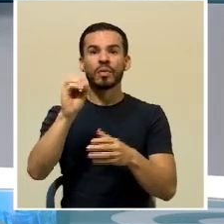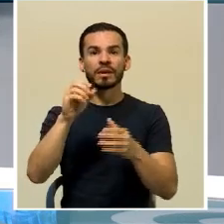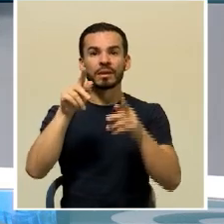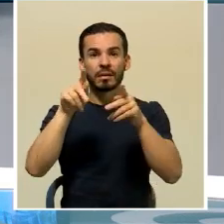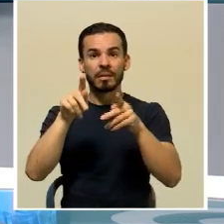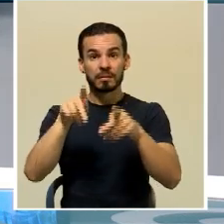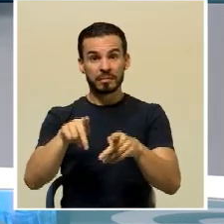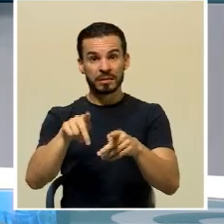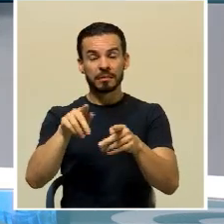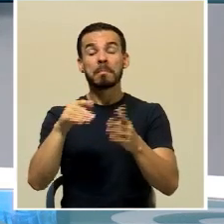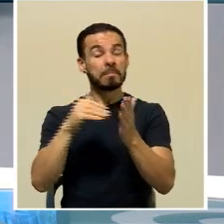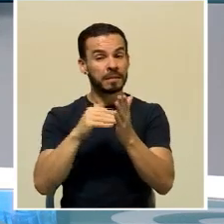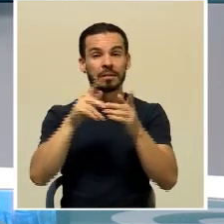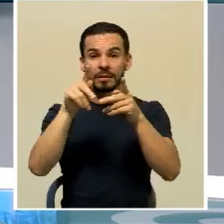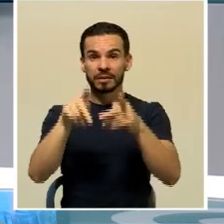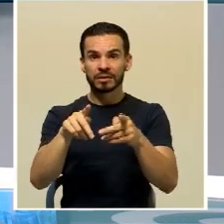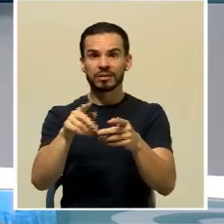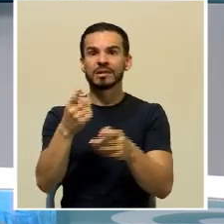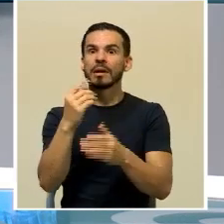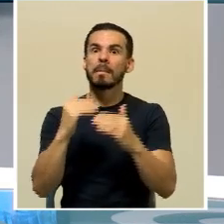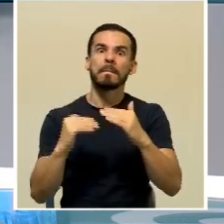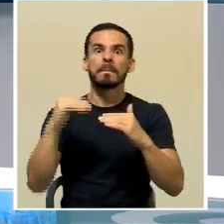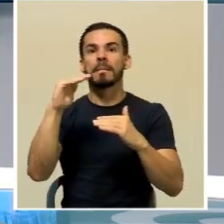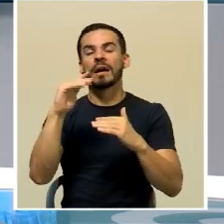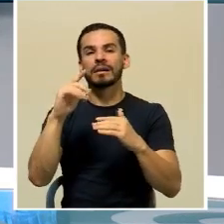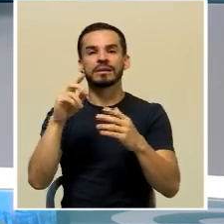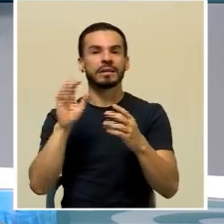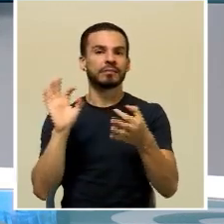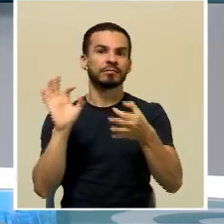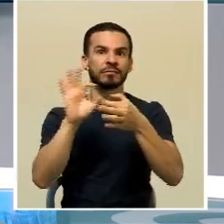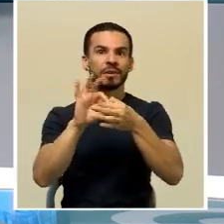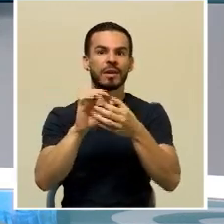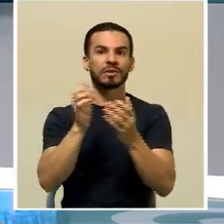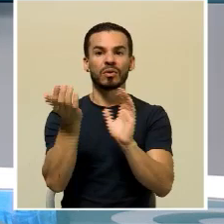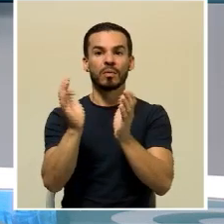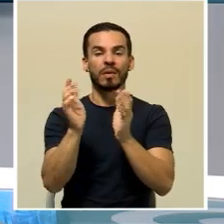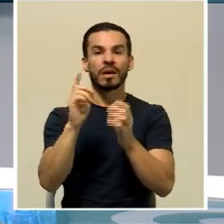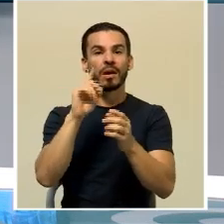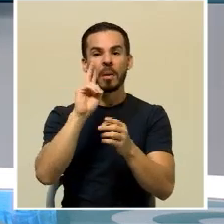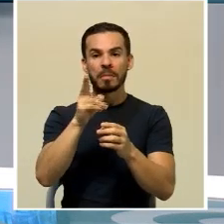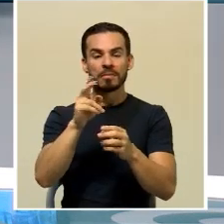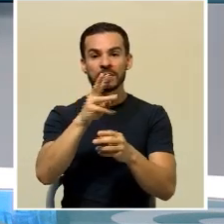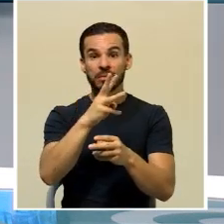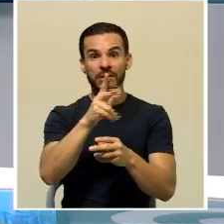sin empleo más respecto del mismo periodo del año anterior.